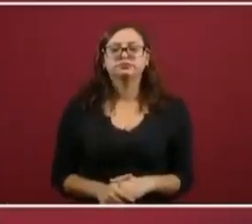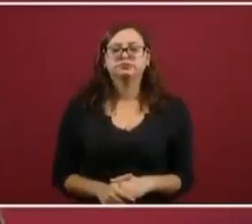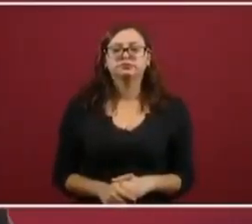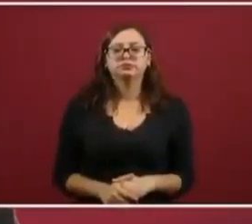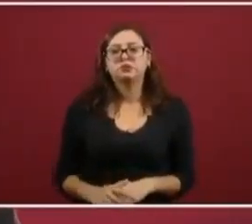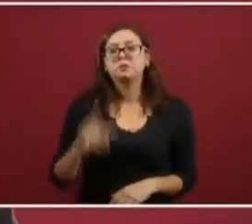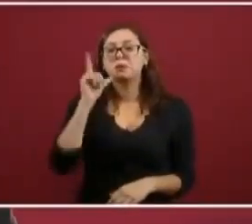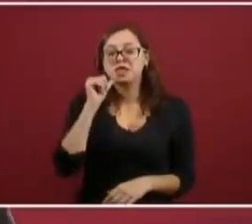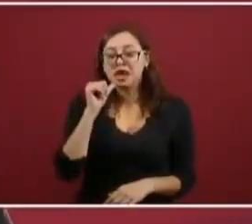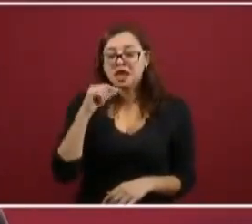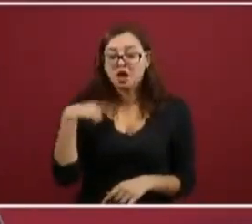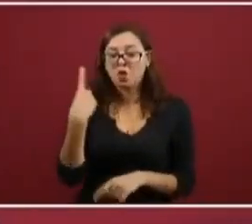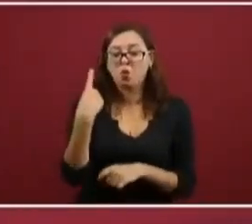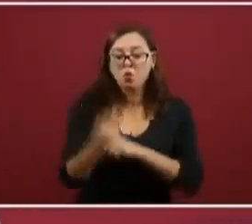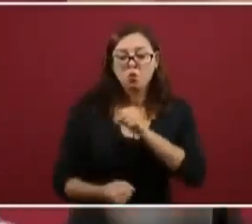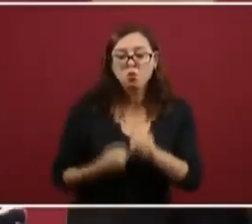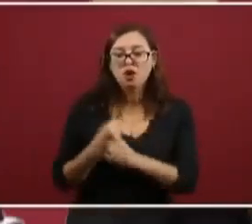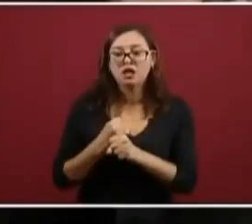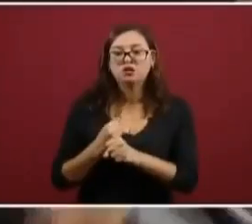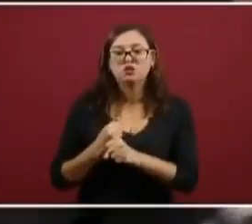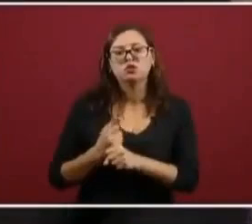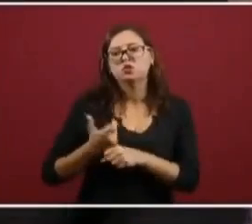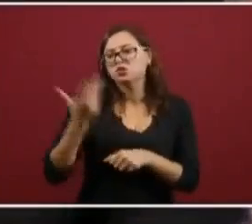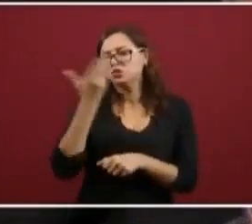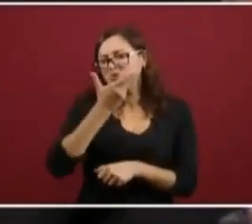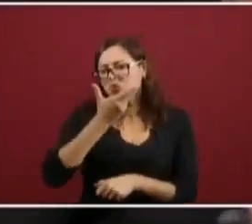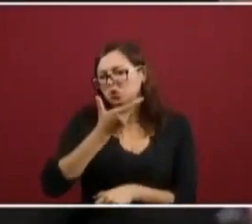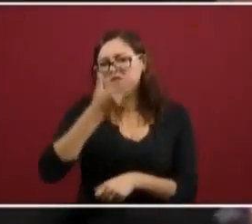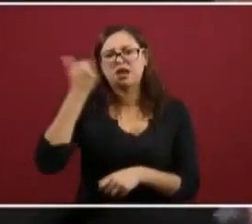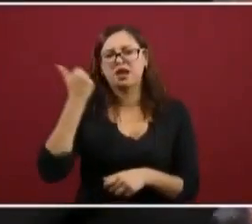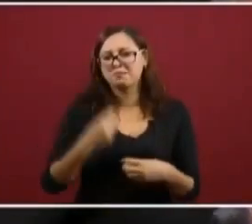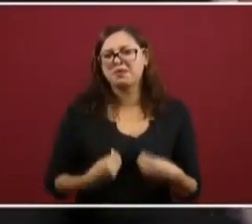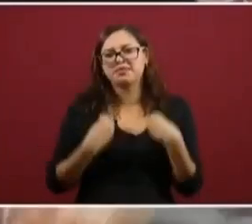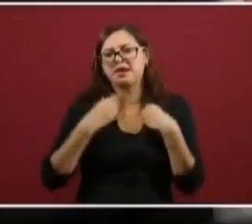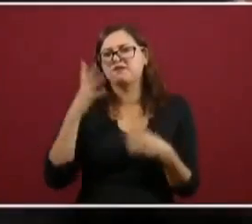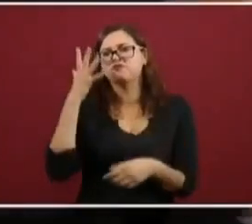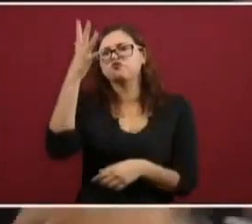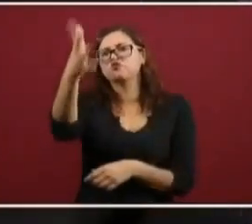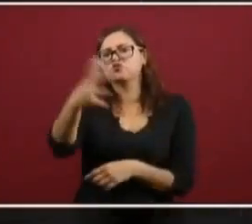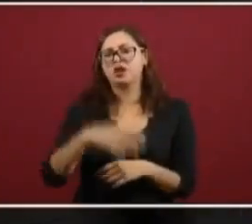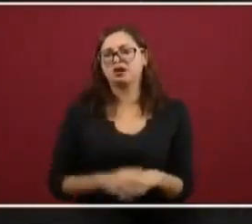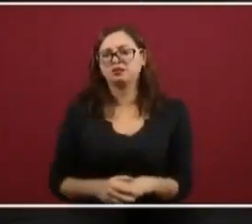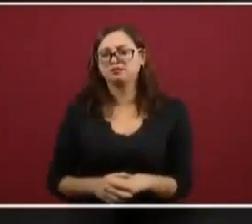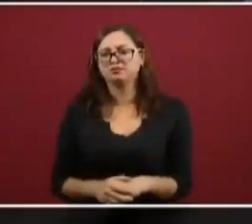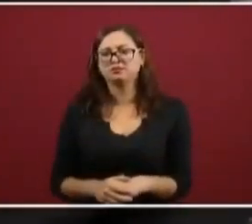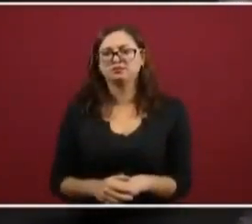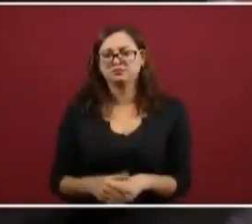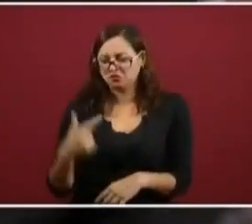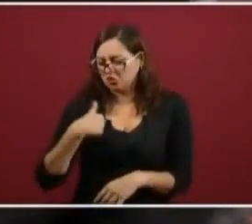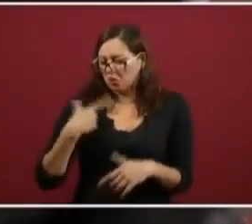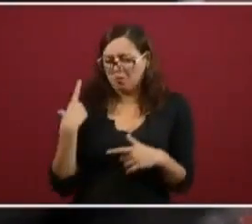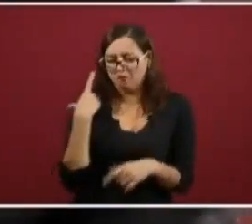año próximo porque no sabemos queé nos depar el destino ya no estamos